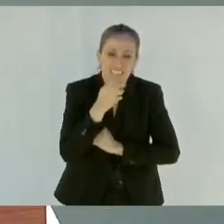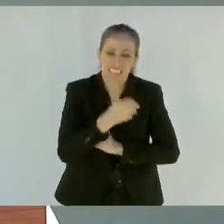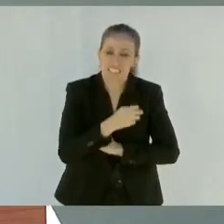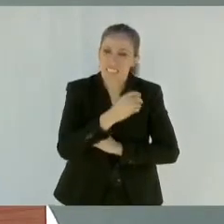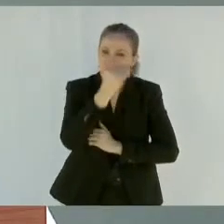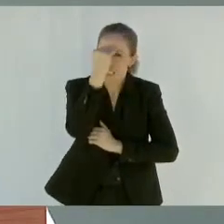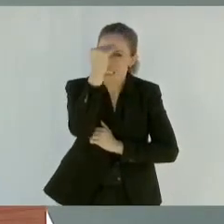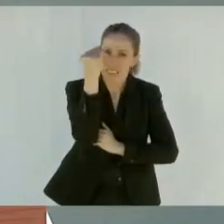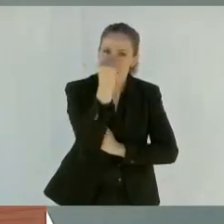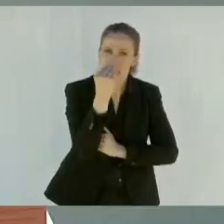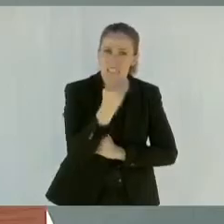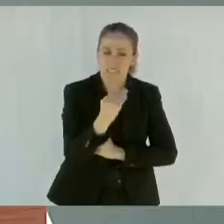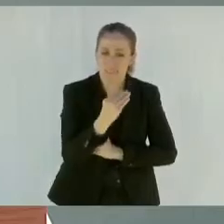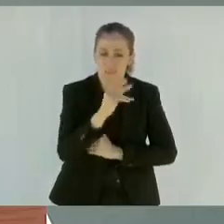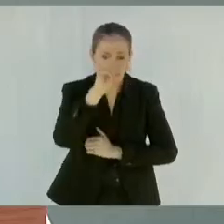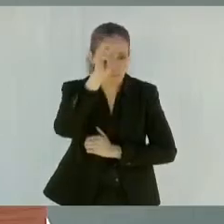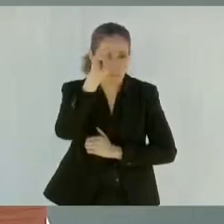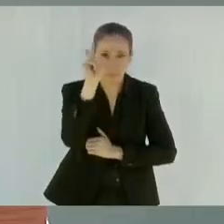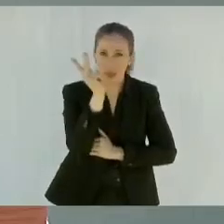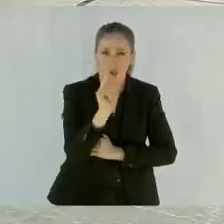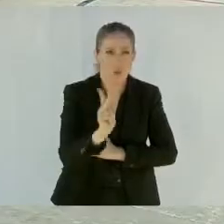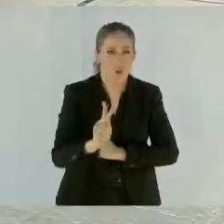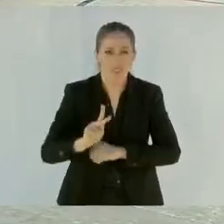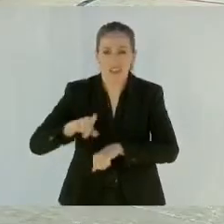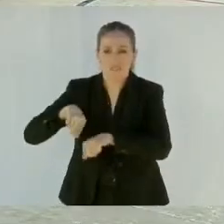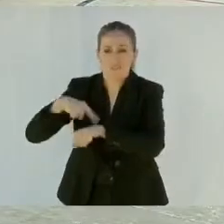Es peor que la malaria.